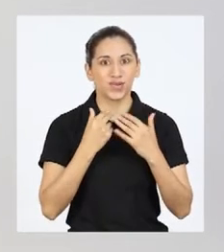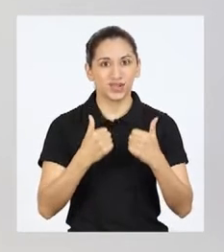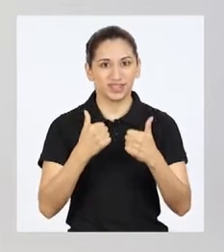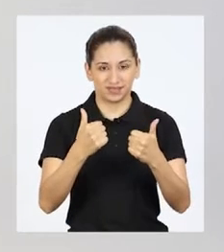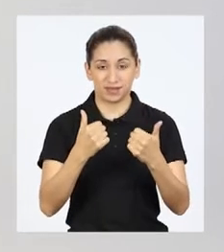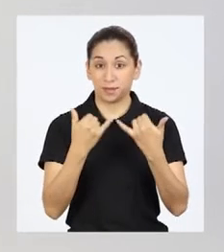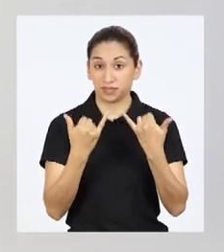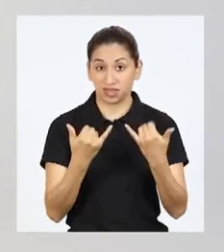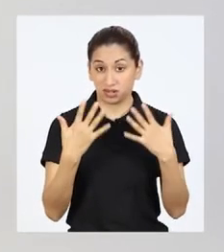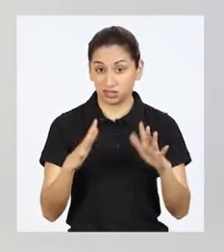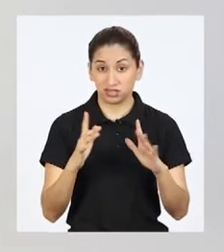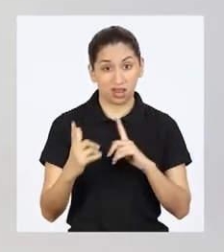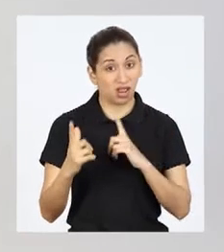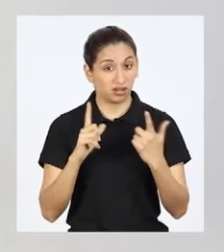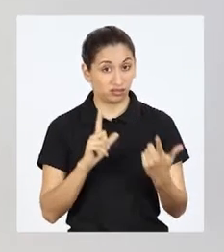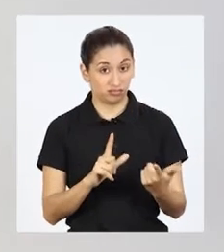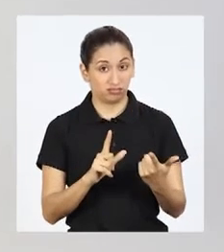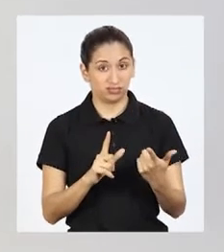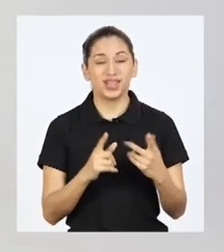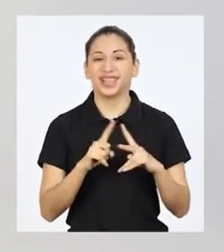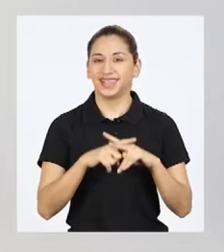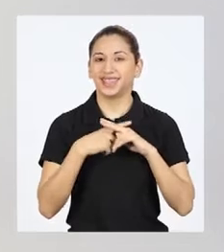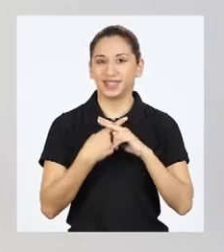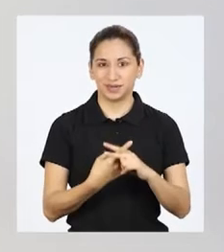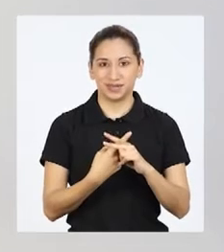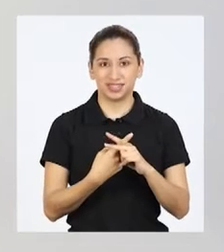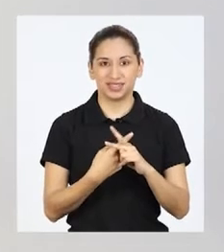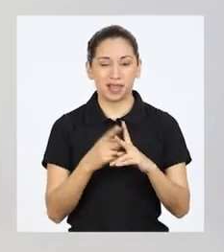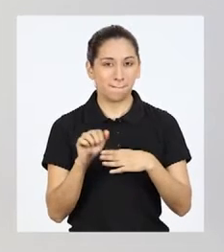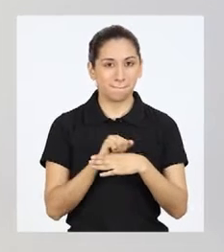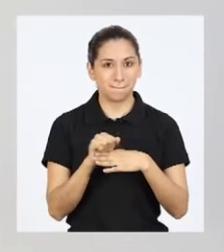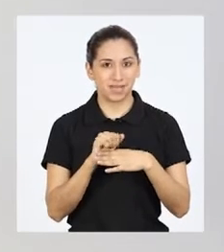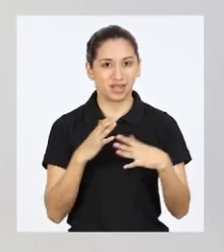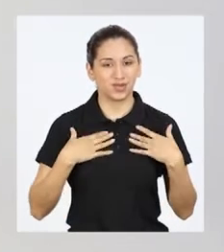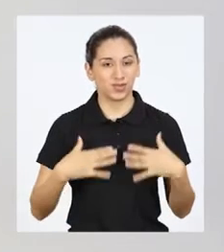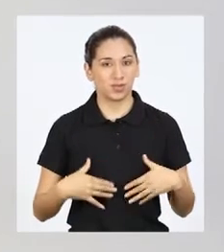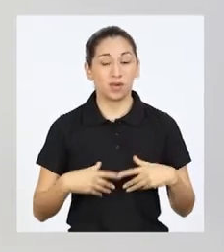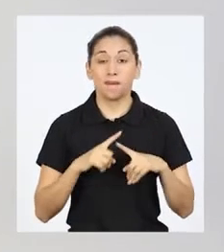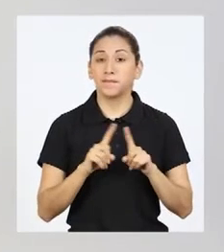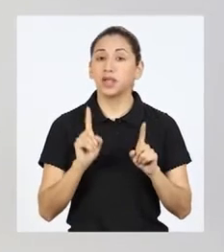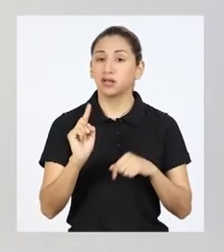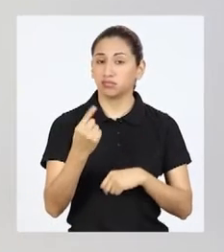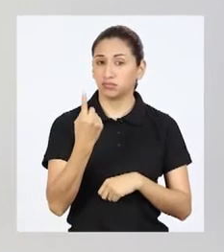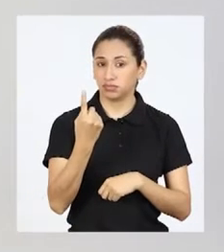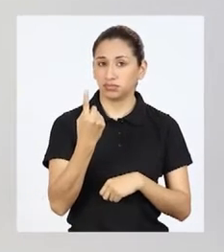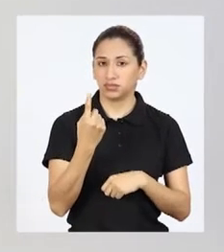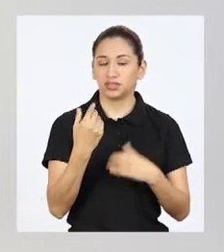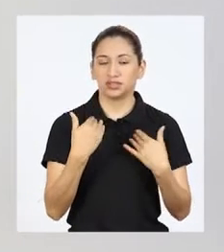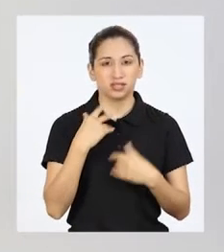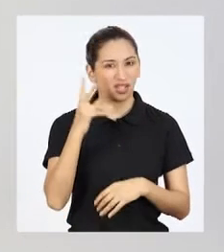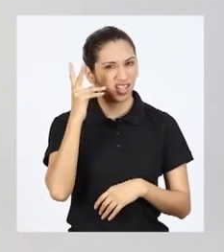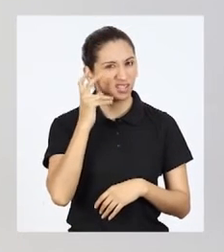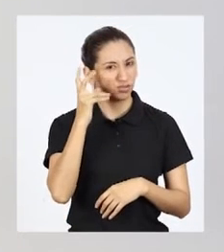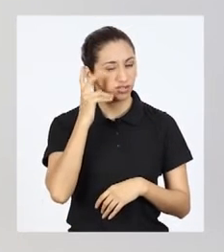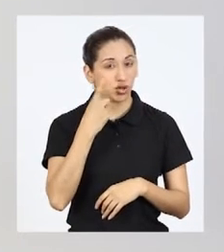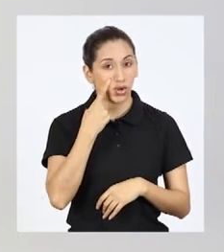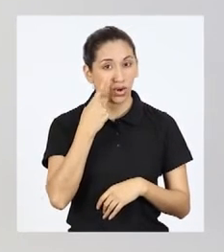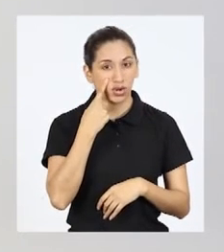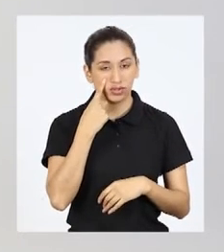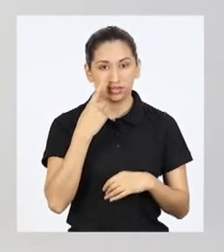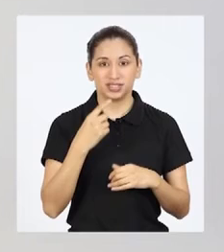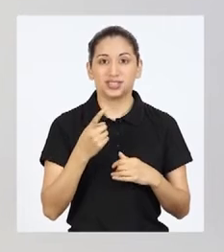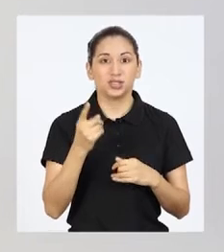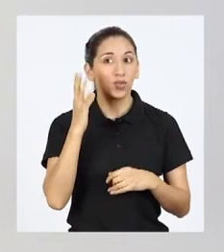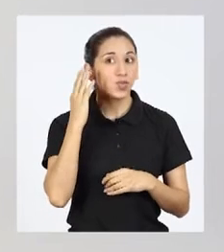bien. Ahora que ya estamos listos, vamos a empezar con nuestro ejercicio. Pero primero vamos a tratar de escuchar y reconocer el siguiente